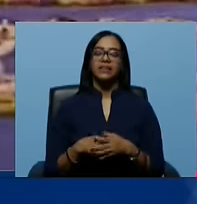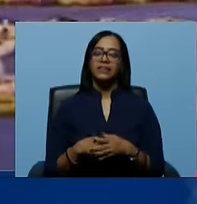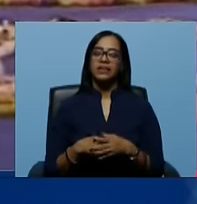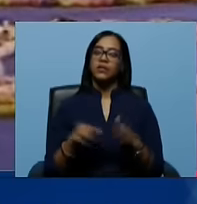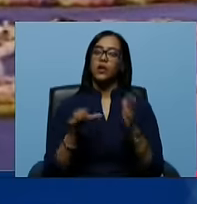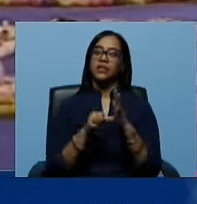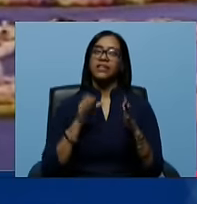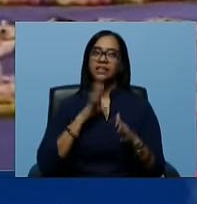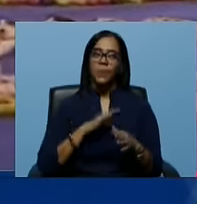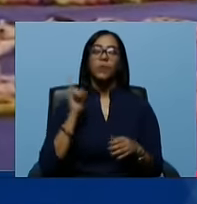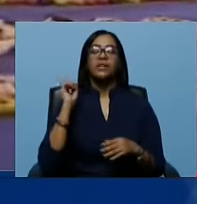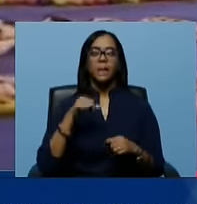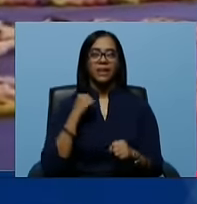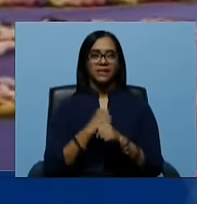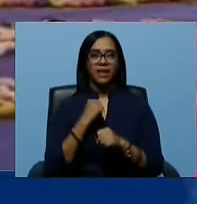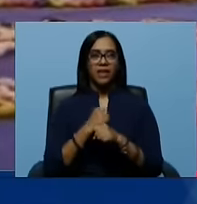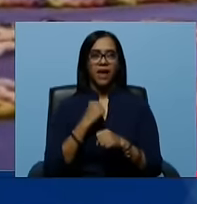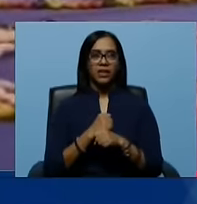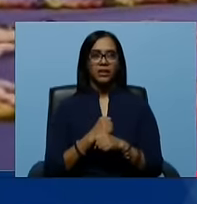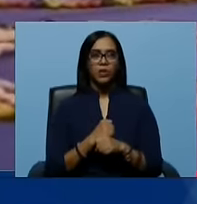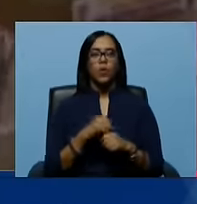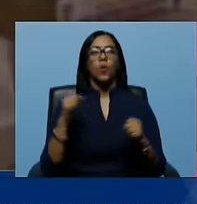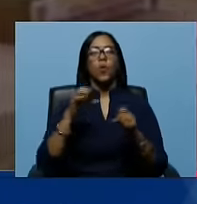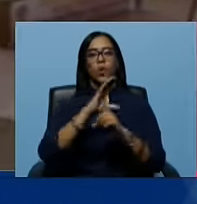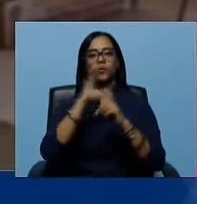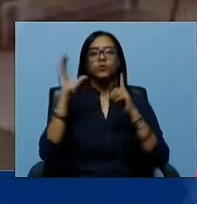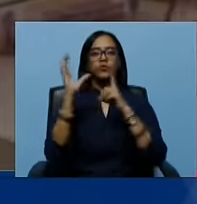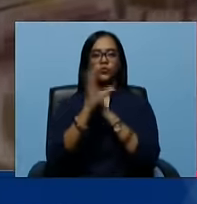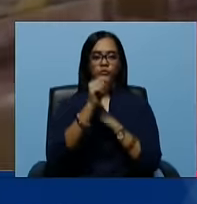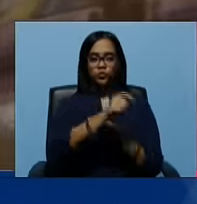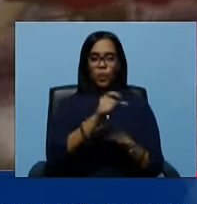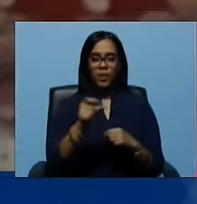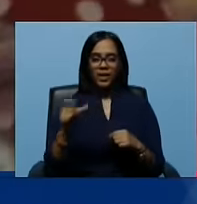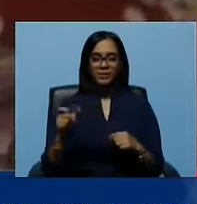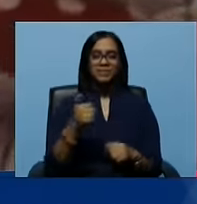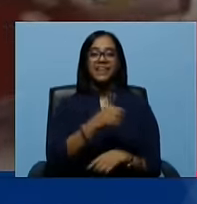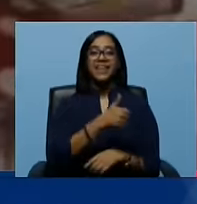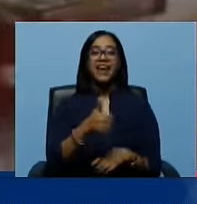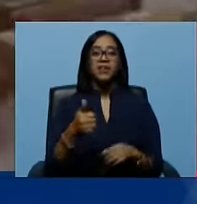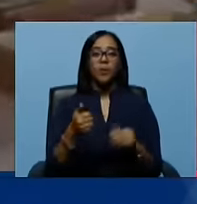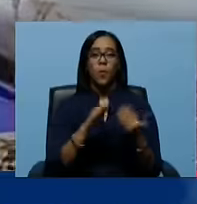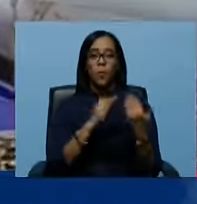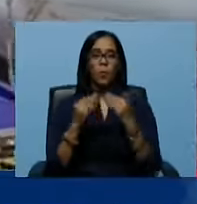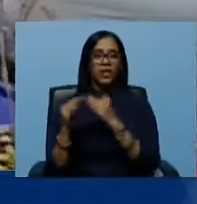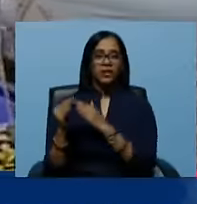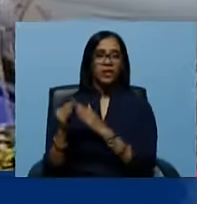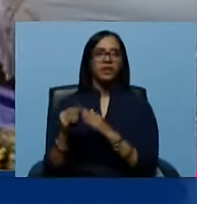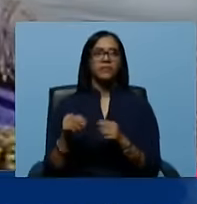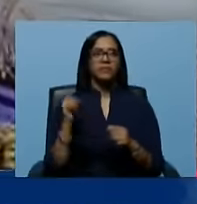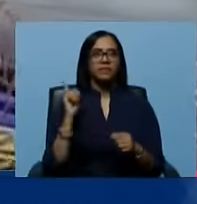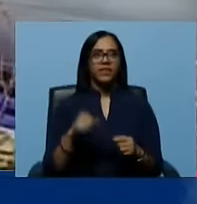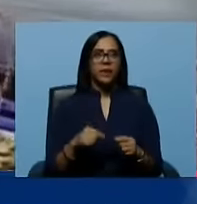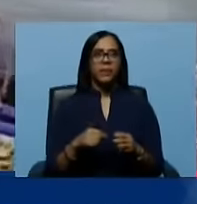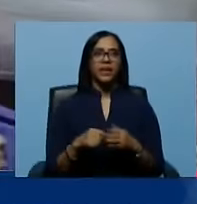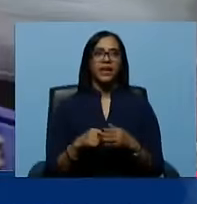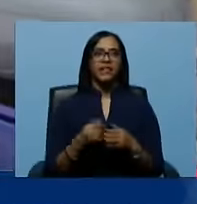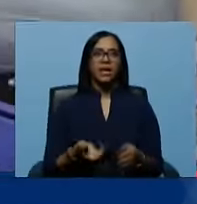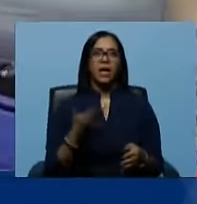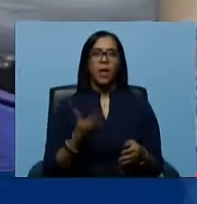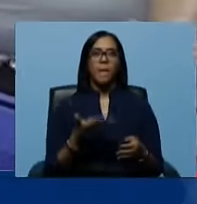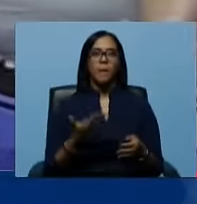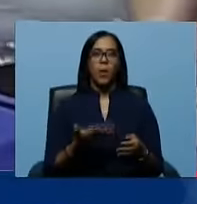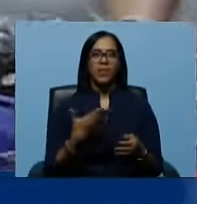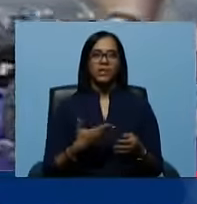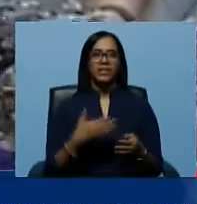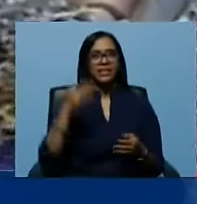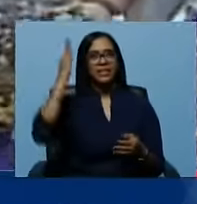En donde estamos también trabajando con los cultores de cada comunidad. Y también es importante que